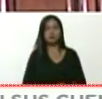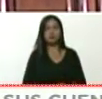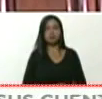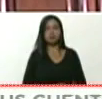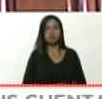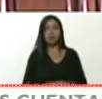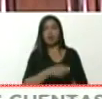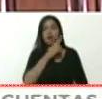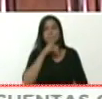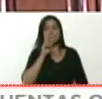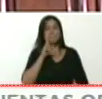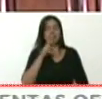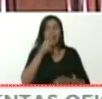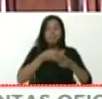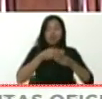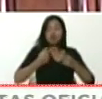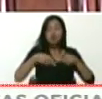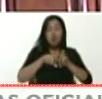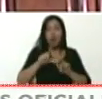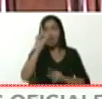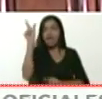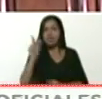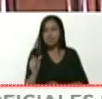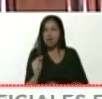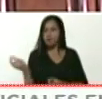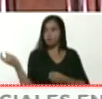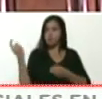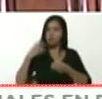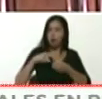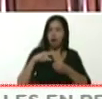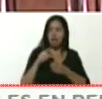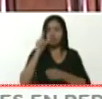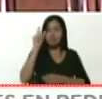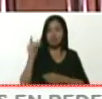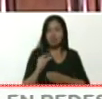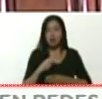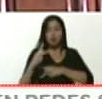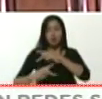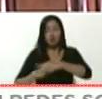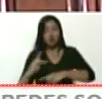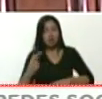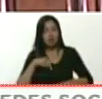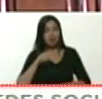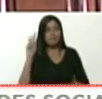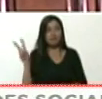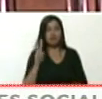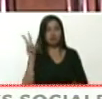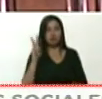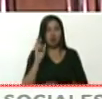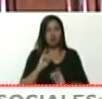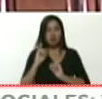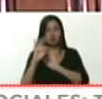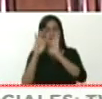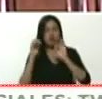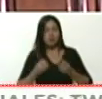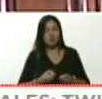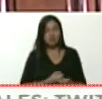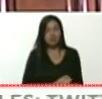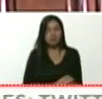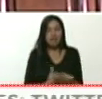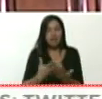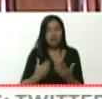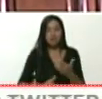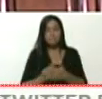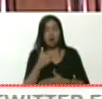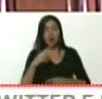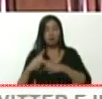Apellido italiano, que vienen de Italia a producir en Venezuela, sangre italiana